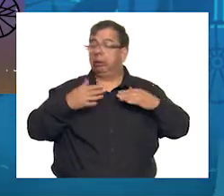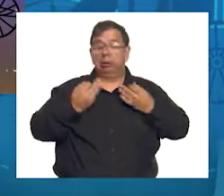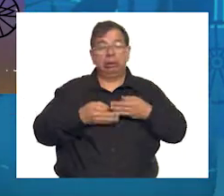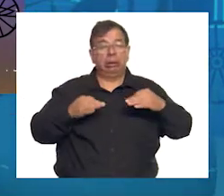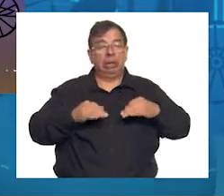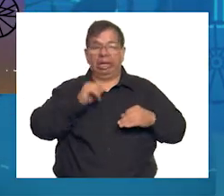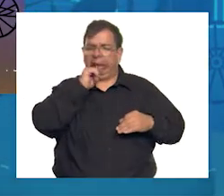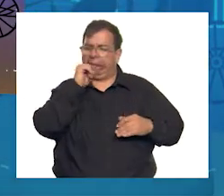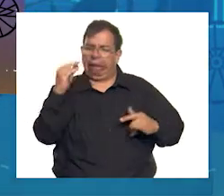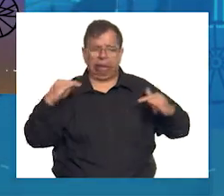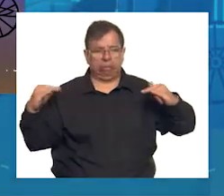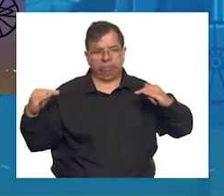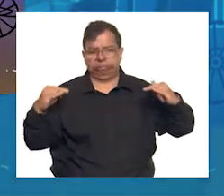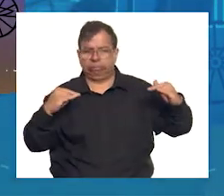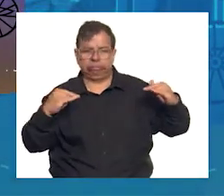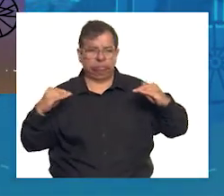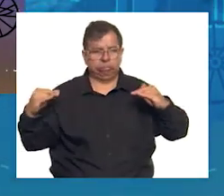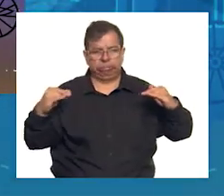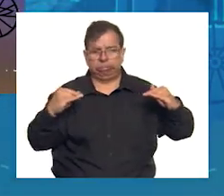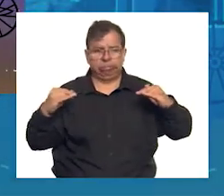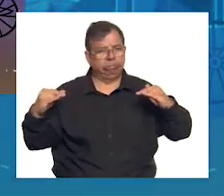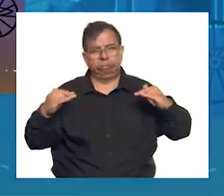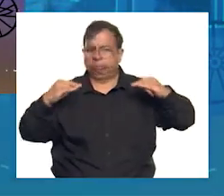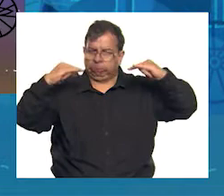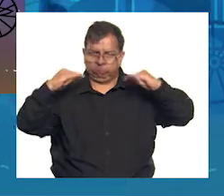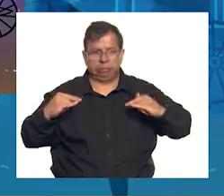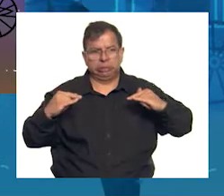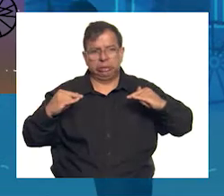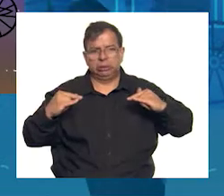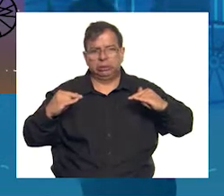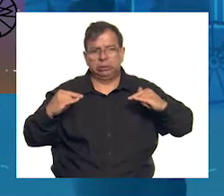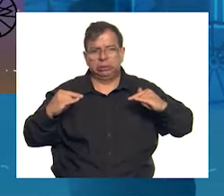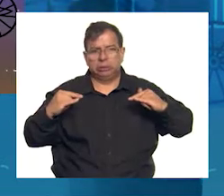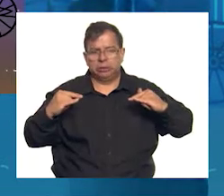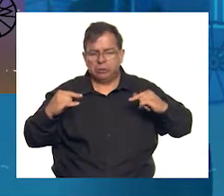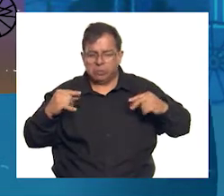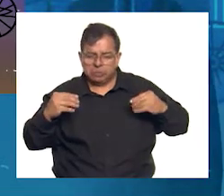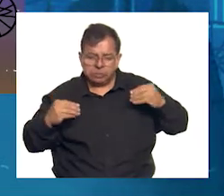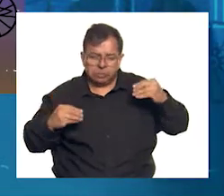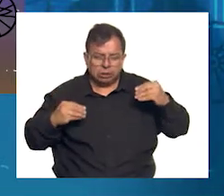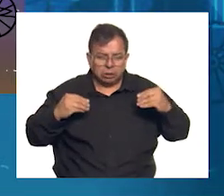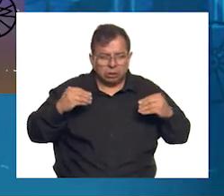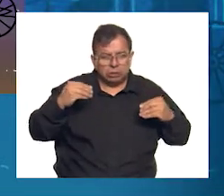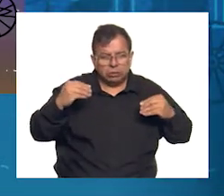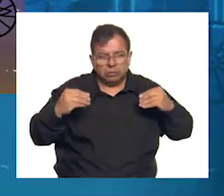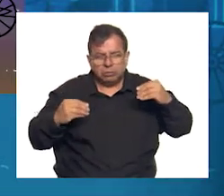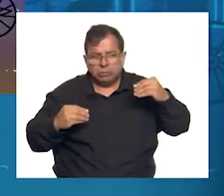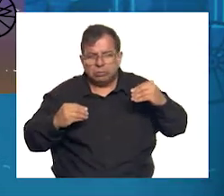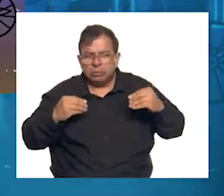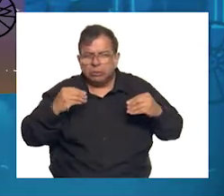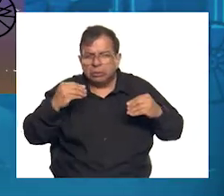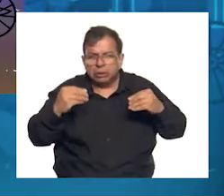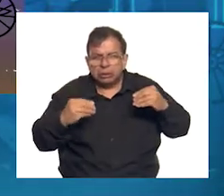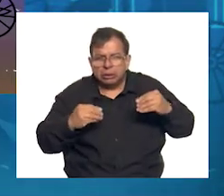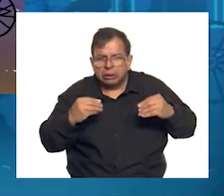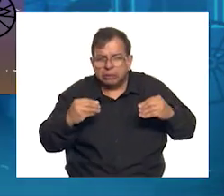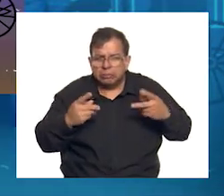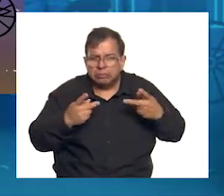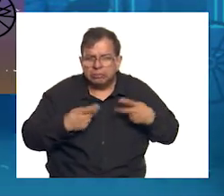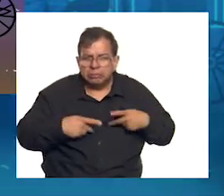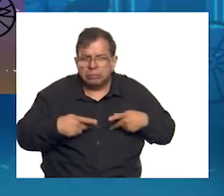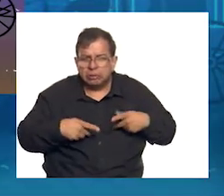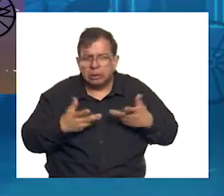que ninguno ceda el paso al otro, esta tensa y complicada situación llevó a los oídos